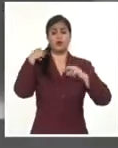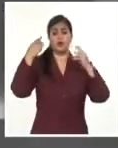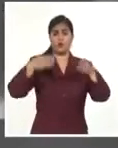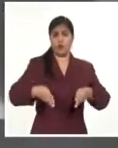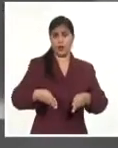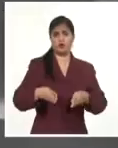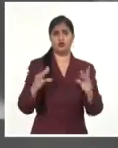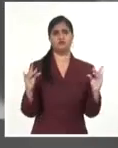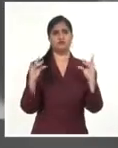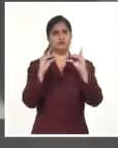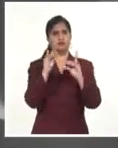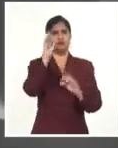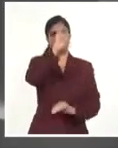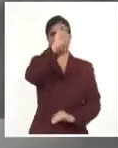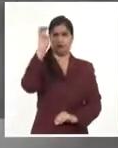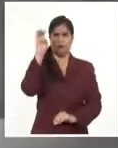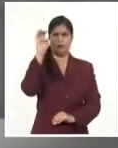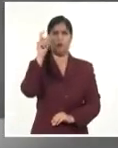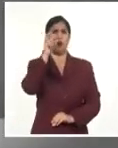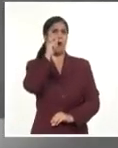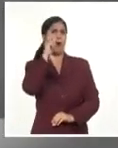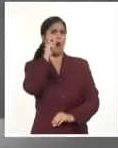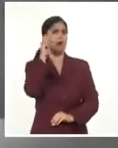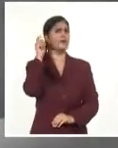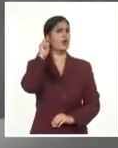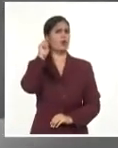obreros, hijos de humildes,